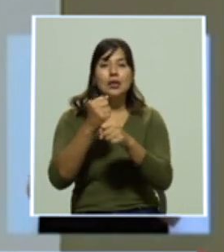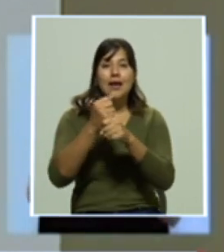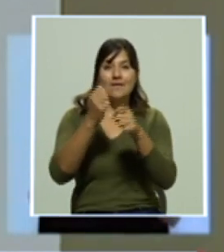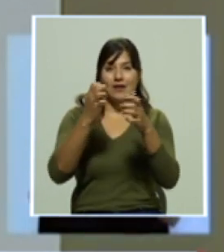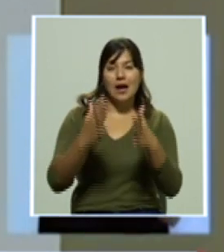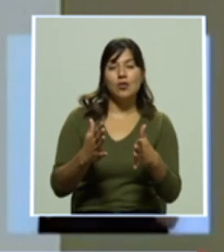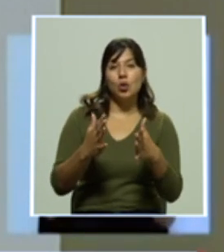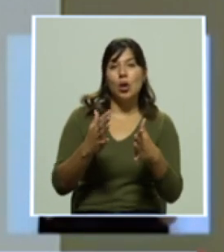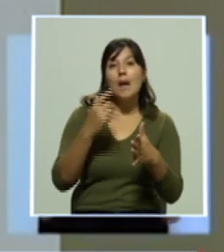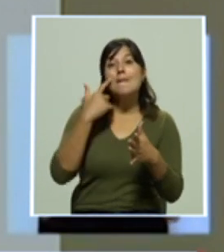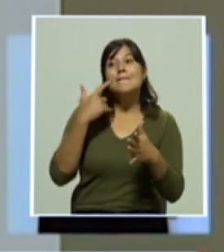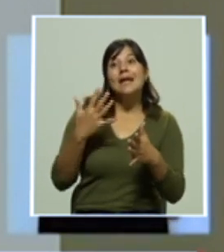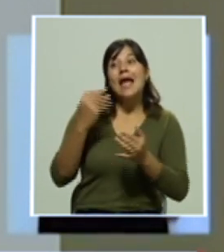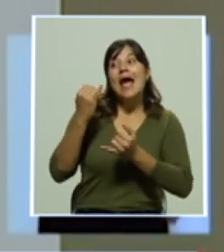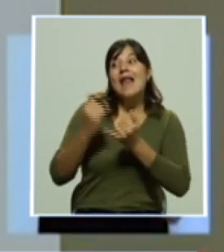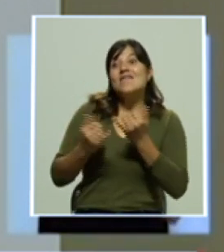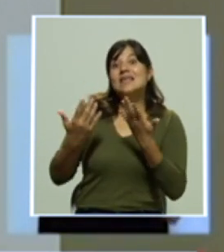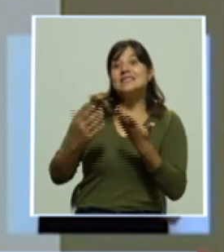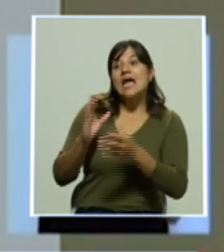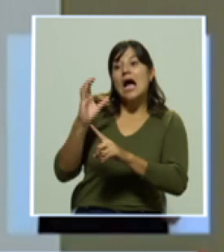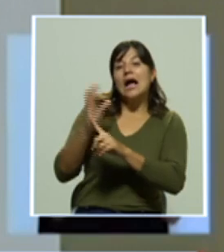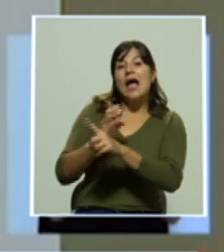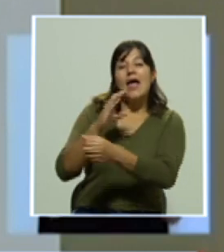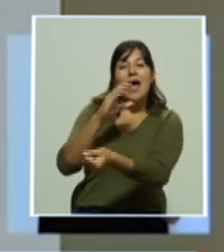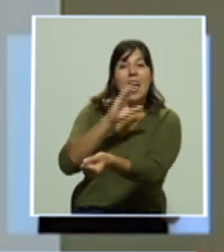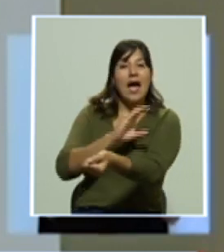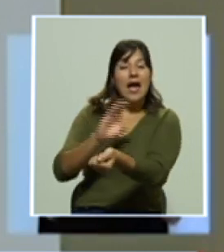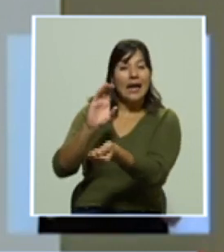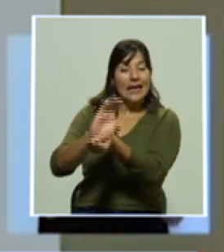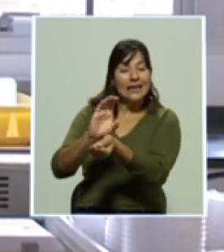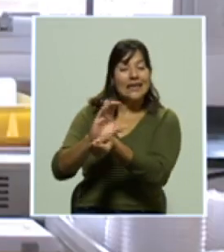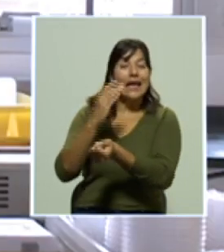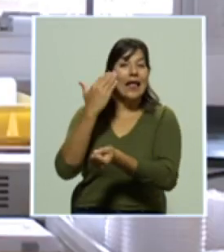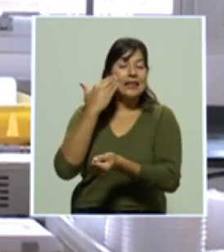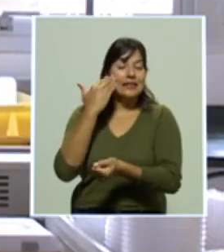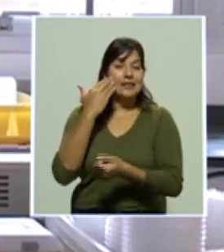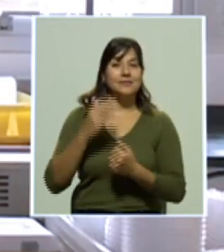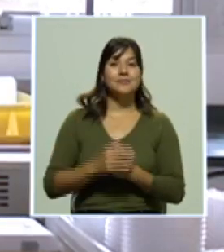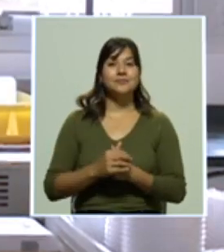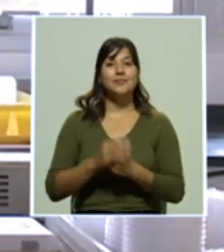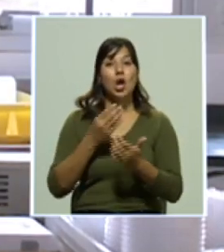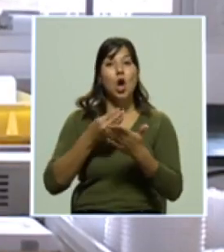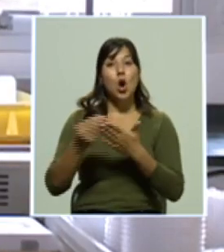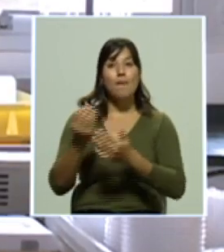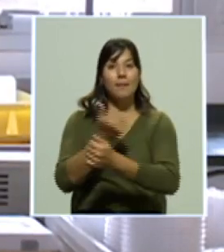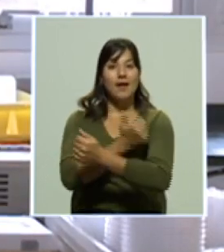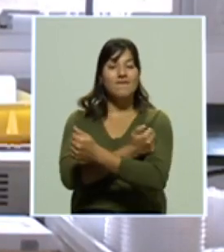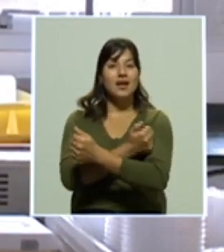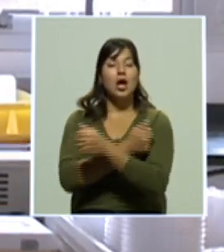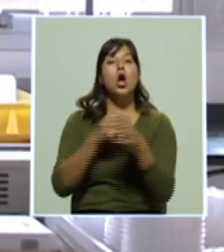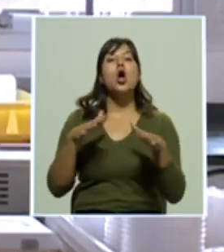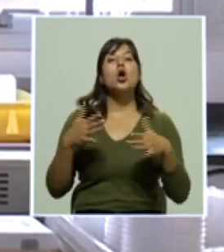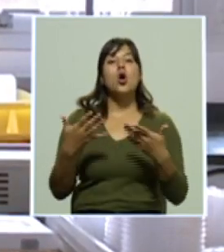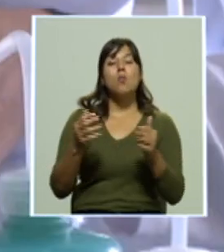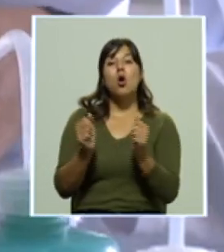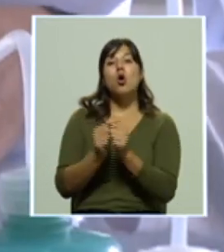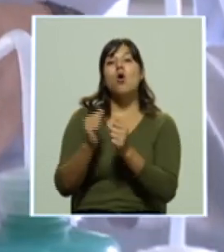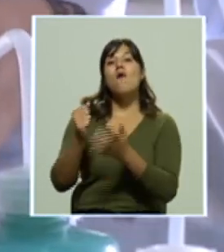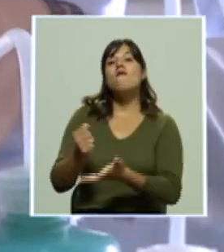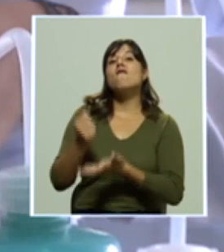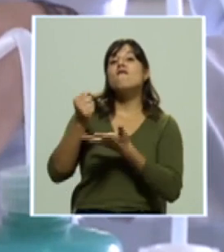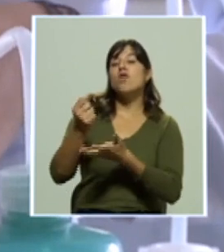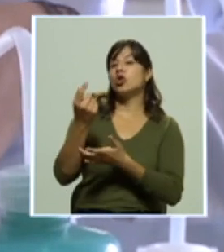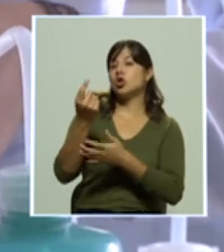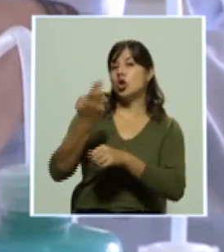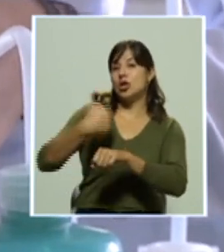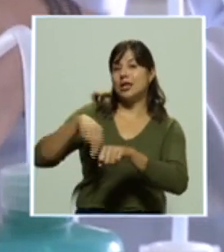nivel local, que es la esencia del programa de vacunación en el país. Las compras de las vacunas serán mediante el Fondo Nacional de Emergencias,